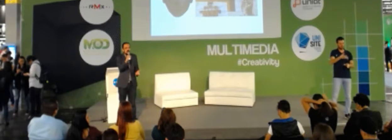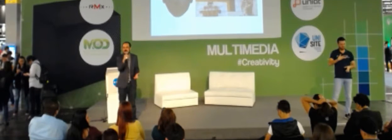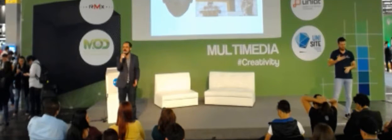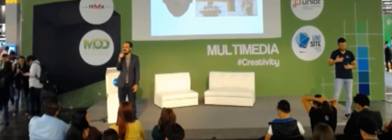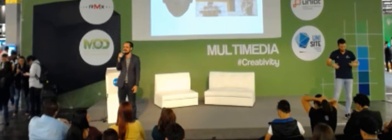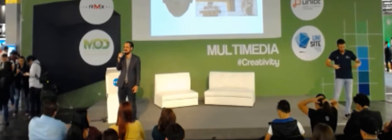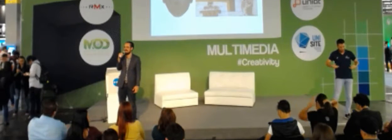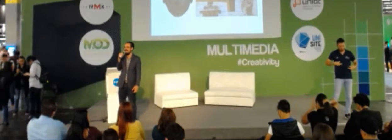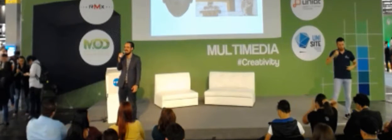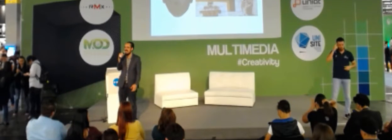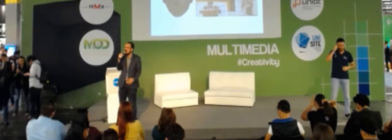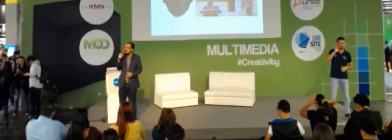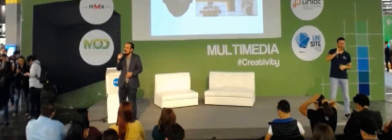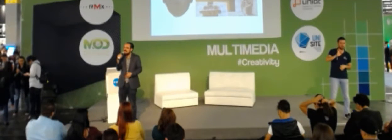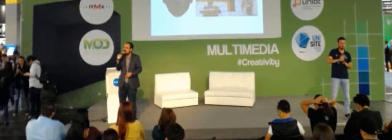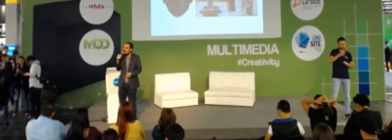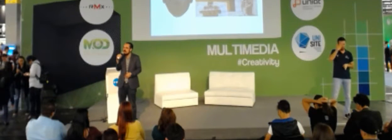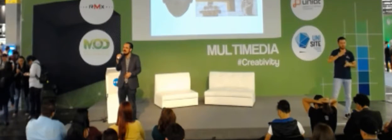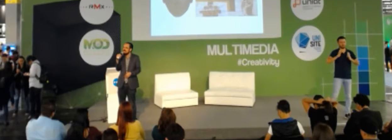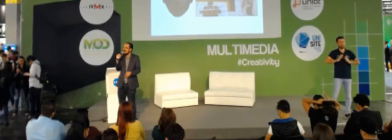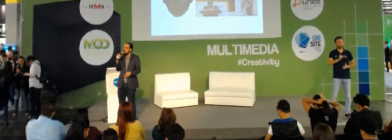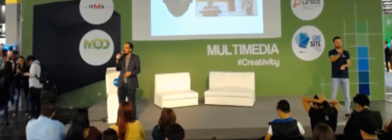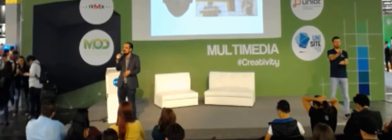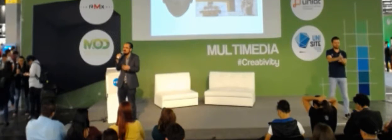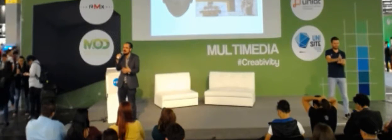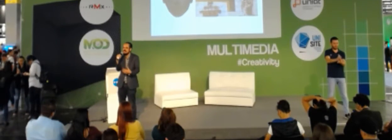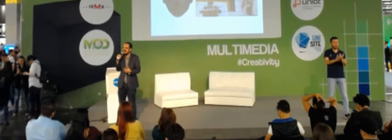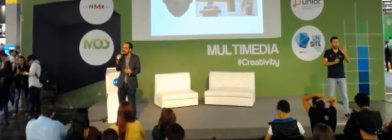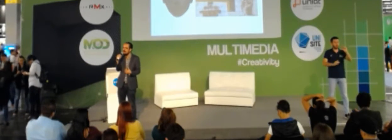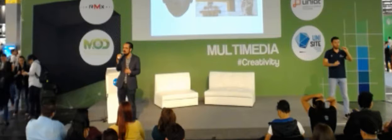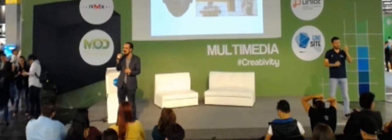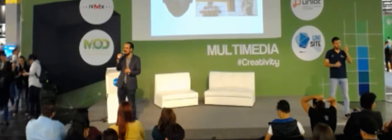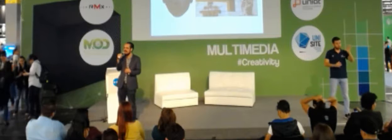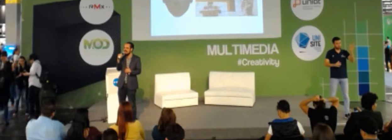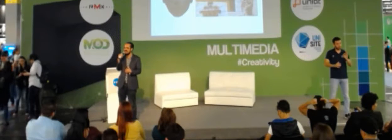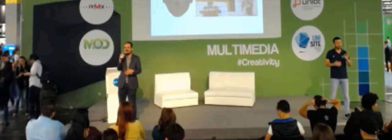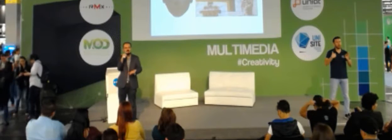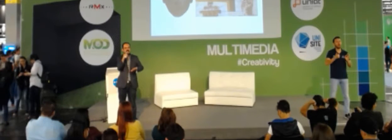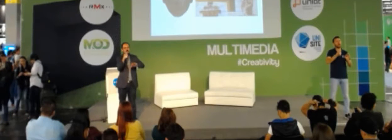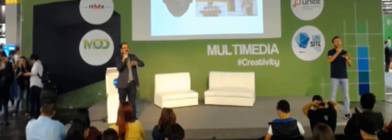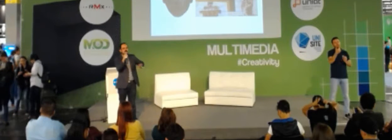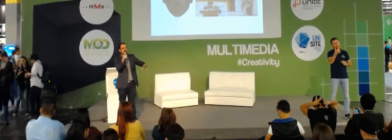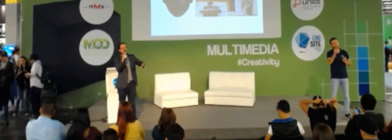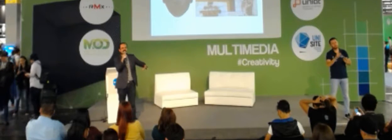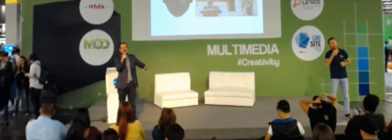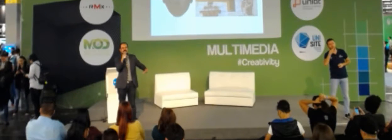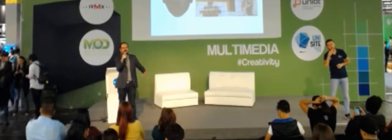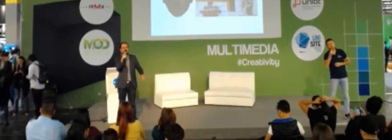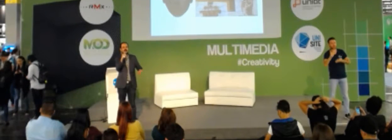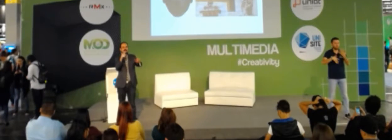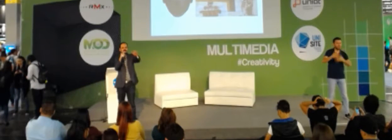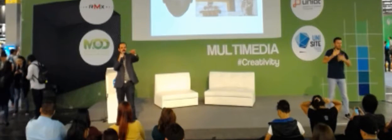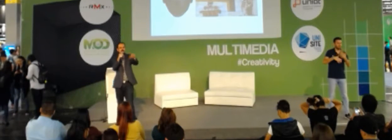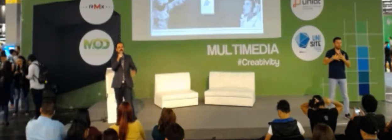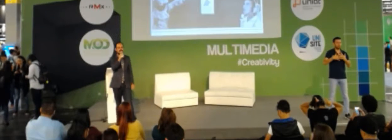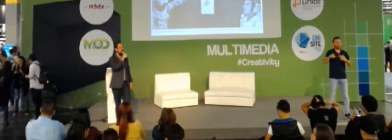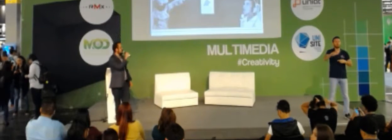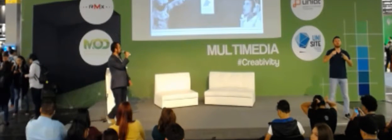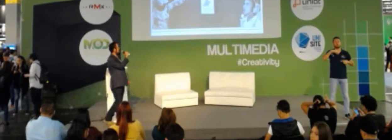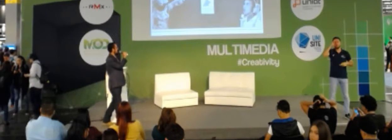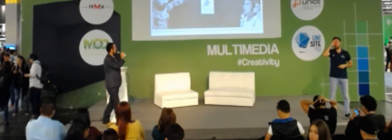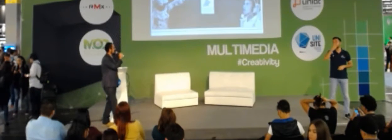tus palabras. La comunicación no verbal es algo fundamental en la vida humana, sin embargo la hemos relegado todo el